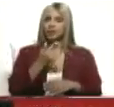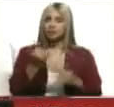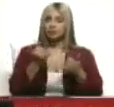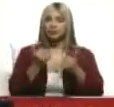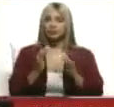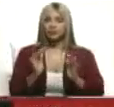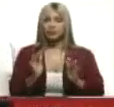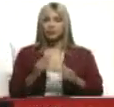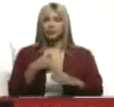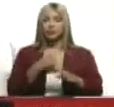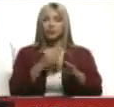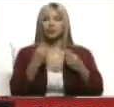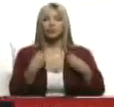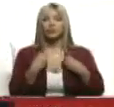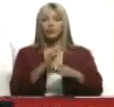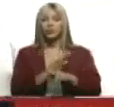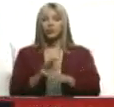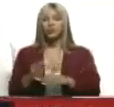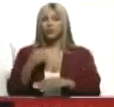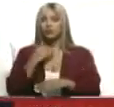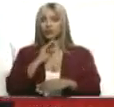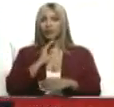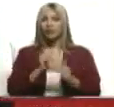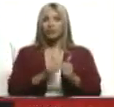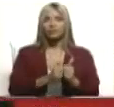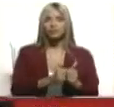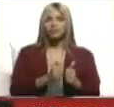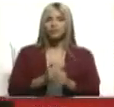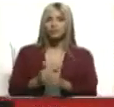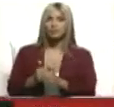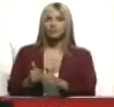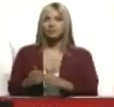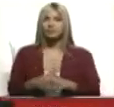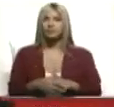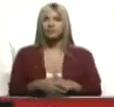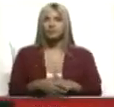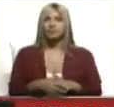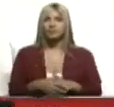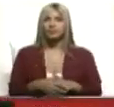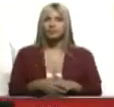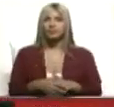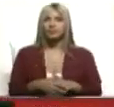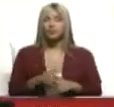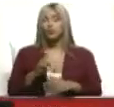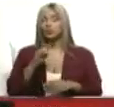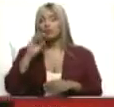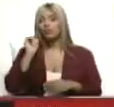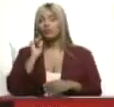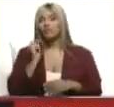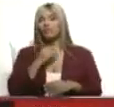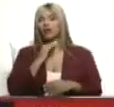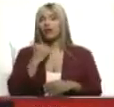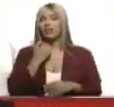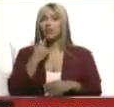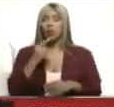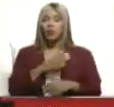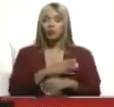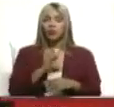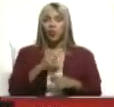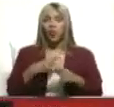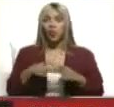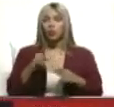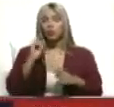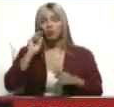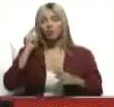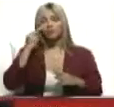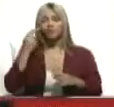misma, que ella vive de cuidar enfermos y acompañarlos. No sé si es enfermo de la oposición o otro tipo de enfermo.